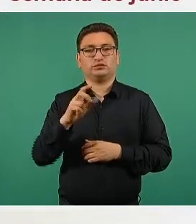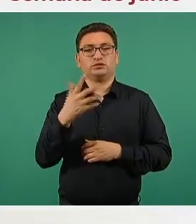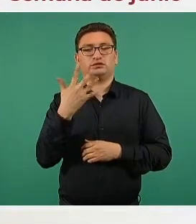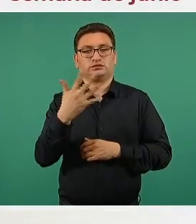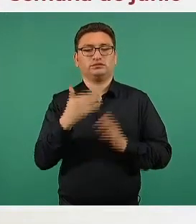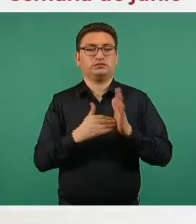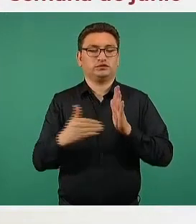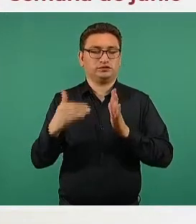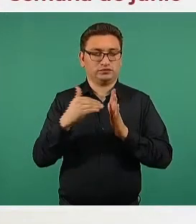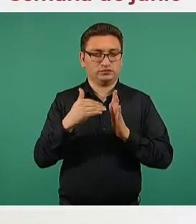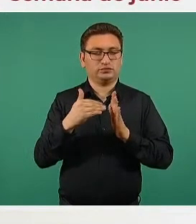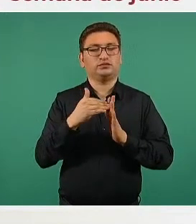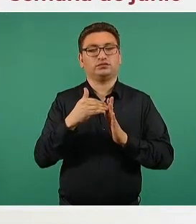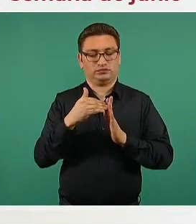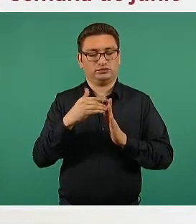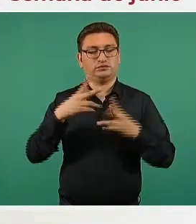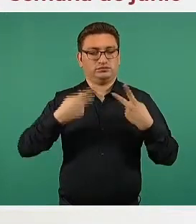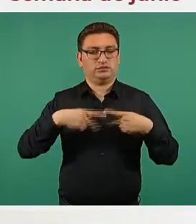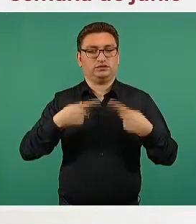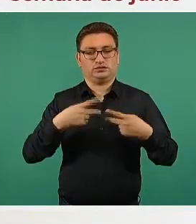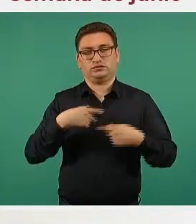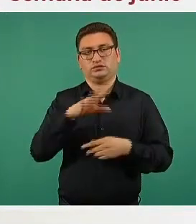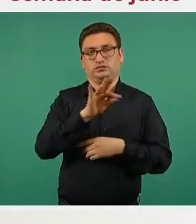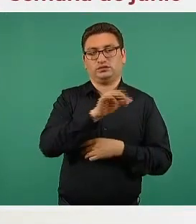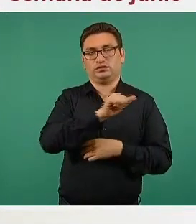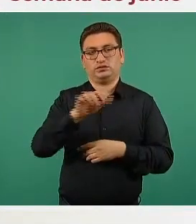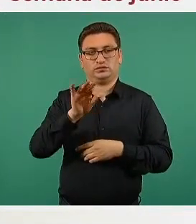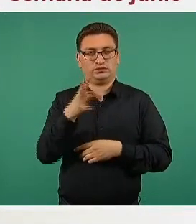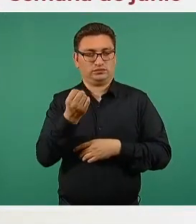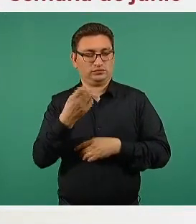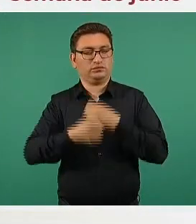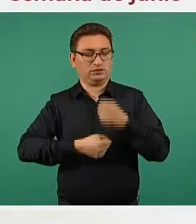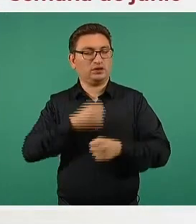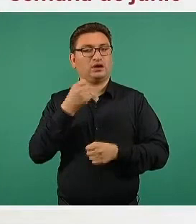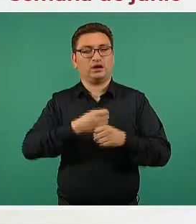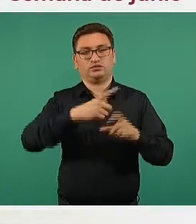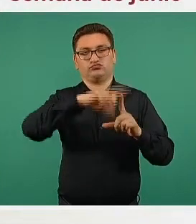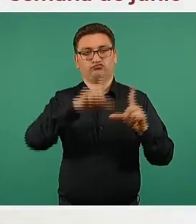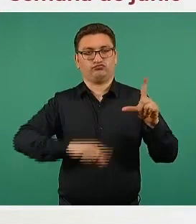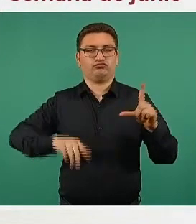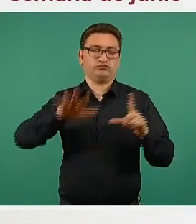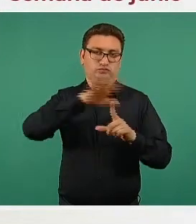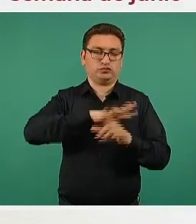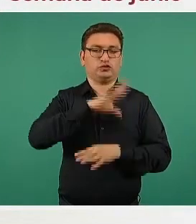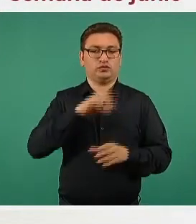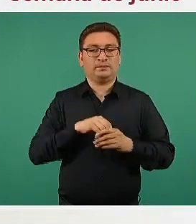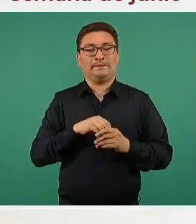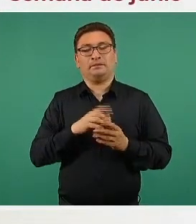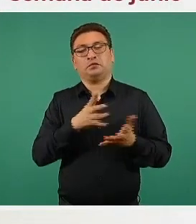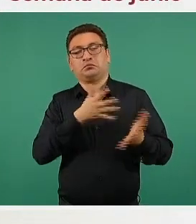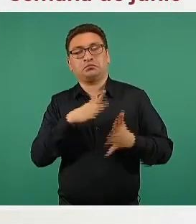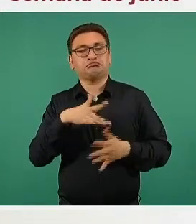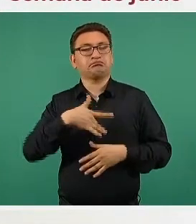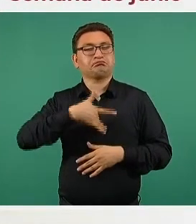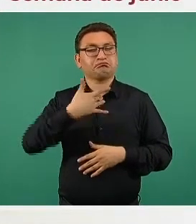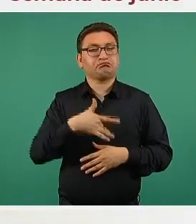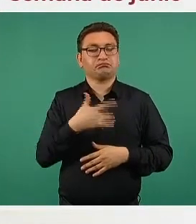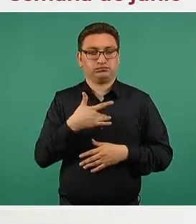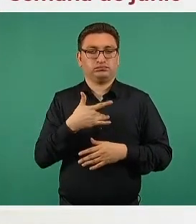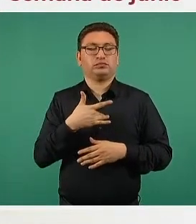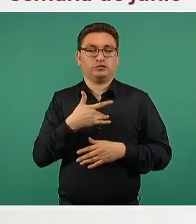16.35 millones de personas en la década de 40 y 49 años en toda la República, y dado las estimaciones que tenemos